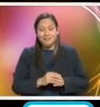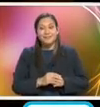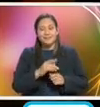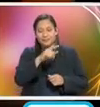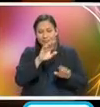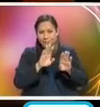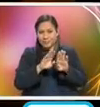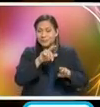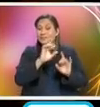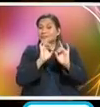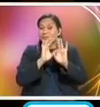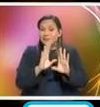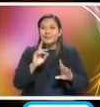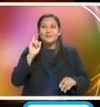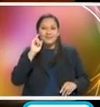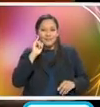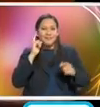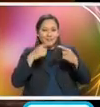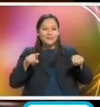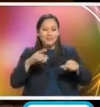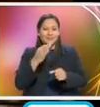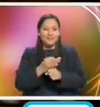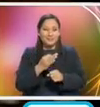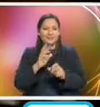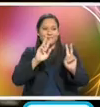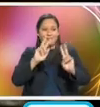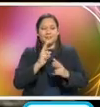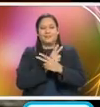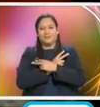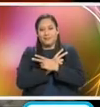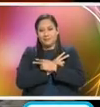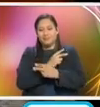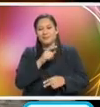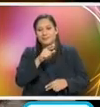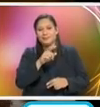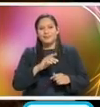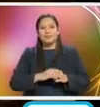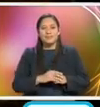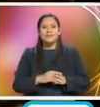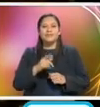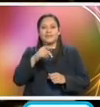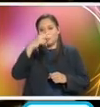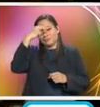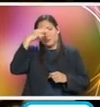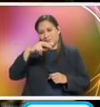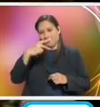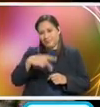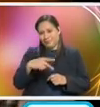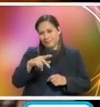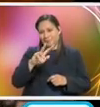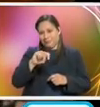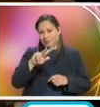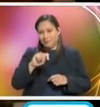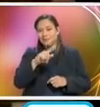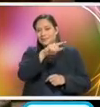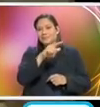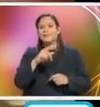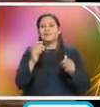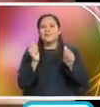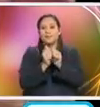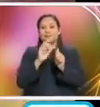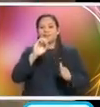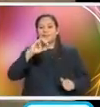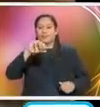que de repente la ponen seguramente ahora en el verano en los canales especializados en cine mexicano, donde salía con Omar